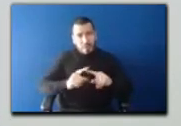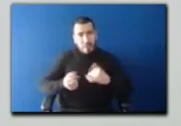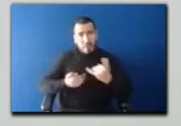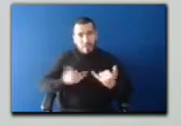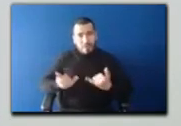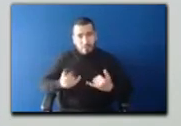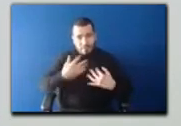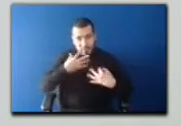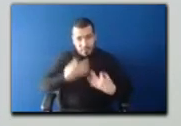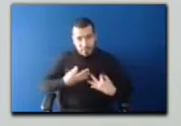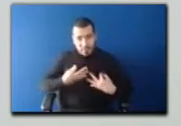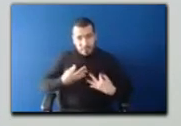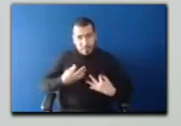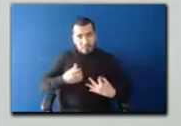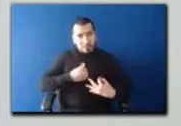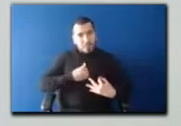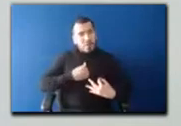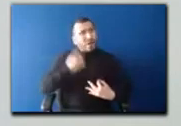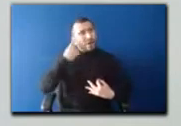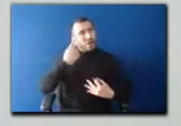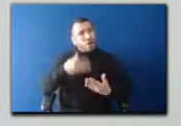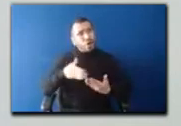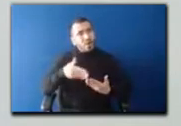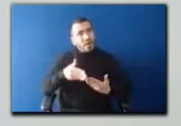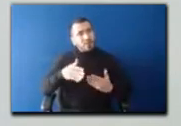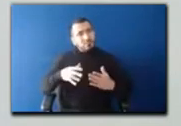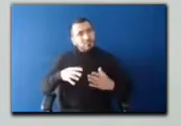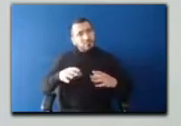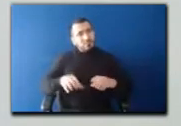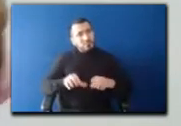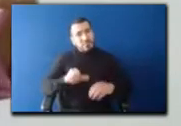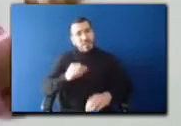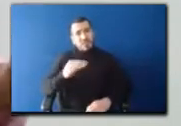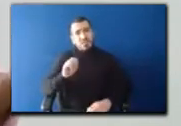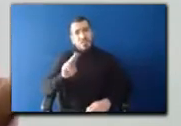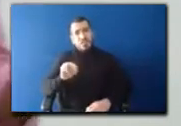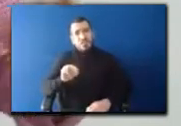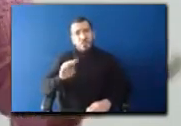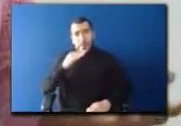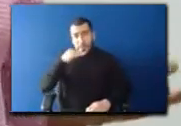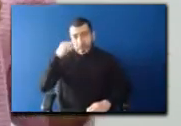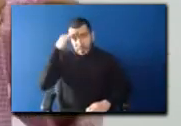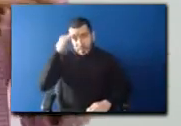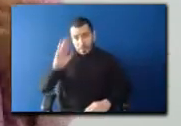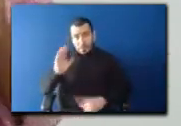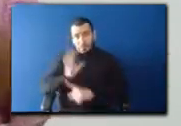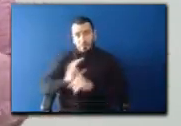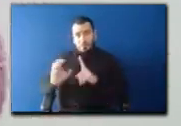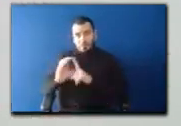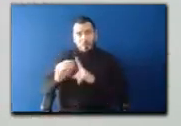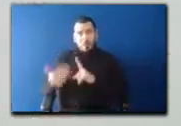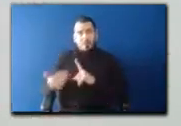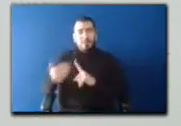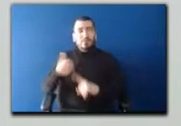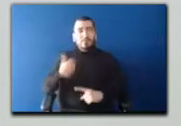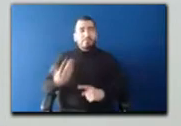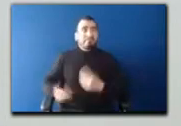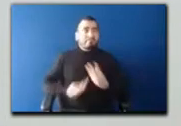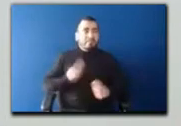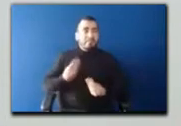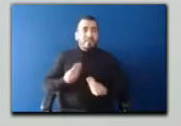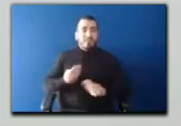Comprar una acción, no, las acciones, bueno, Medellín tiene una cultura un poco más arraigada en participar en las compañías